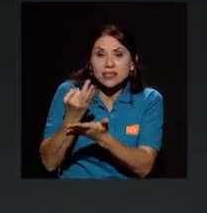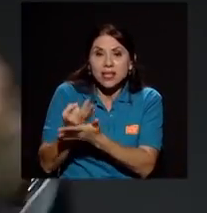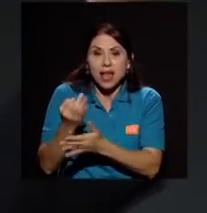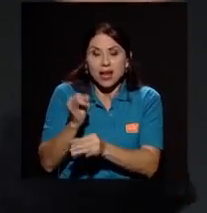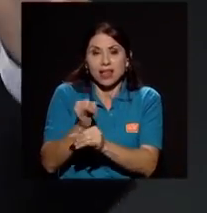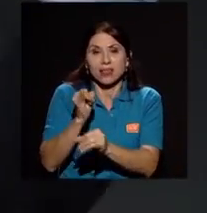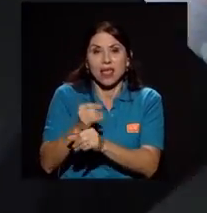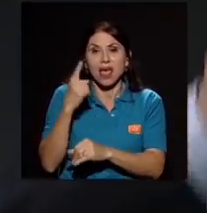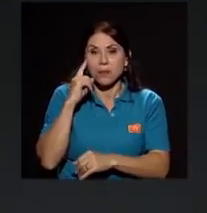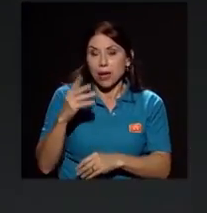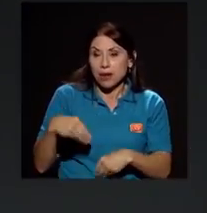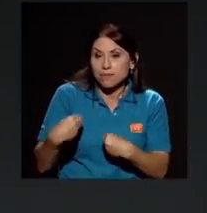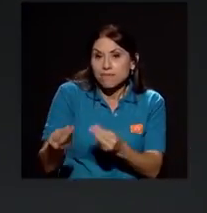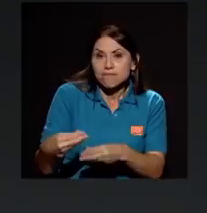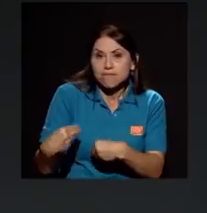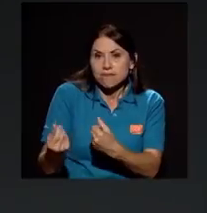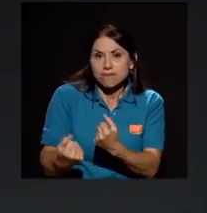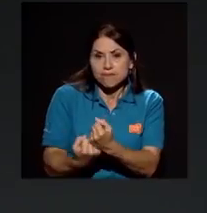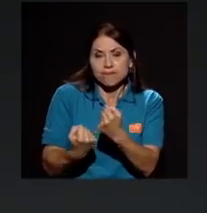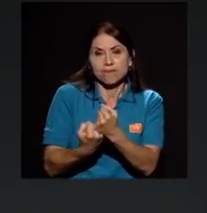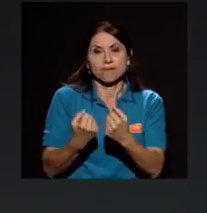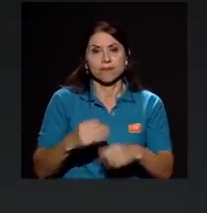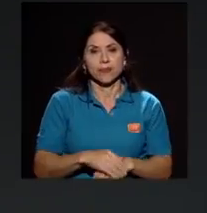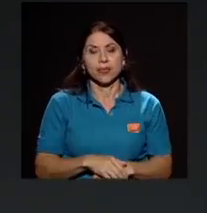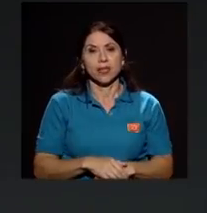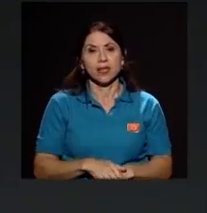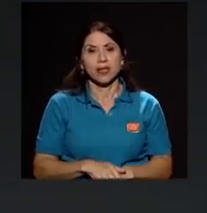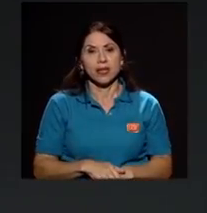y el estado para gestionar